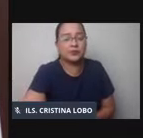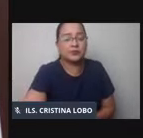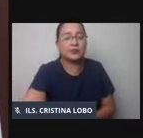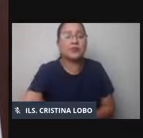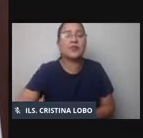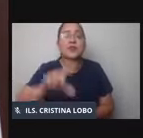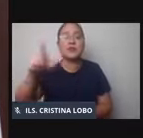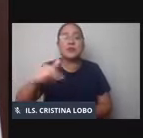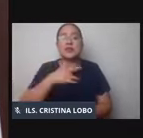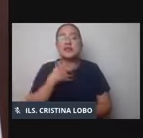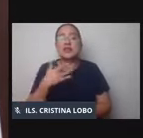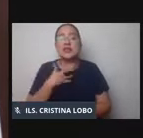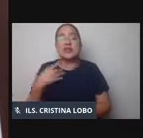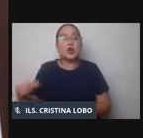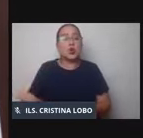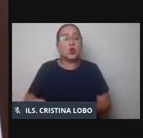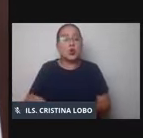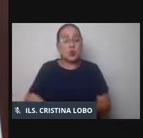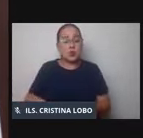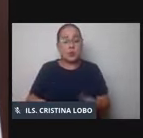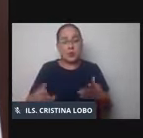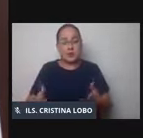de la infancia y de cómo se va